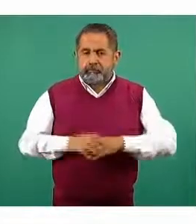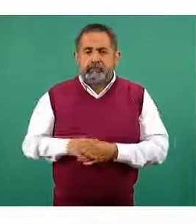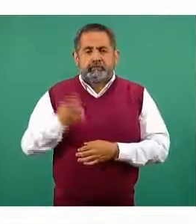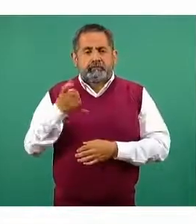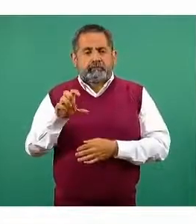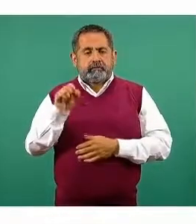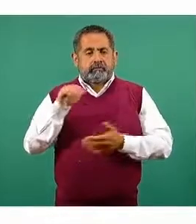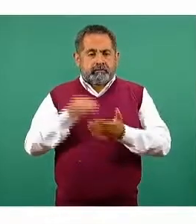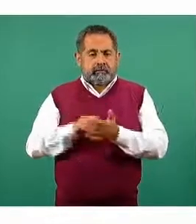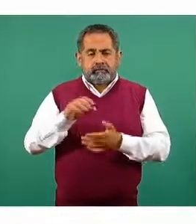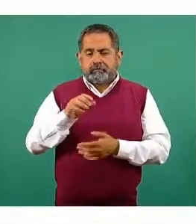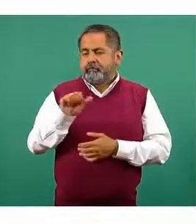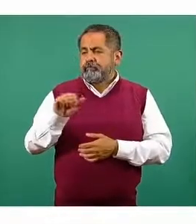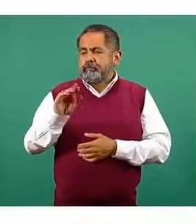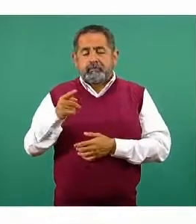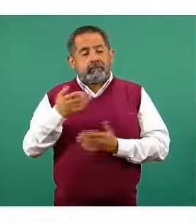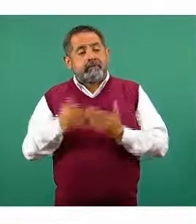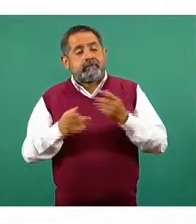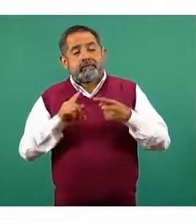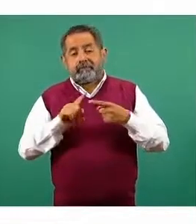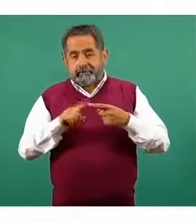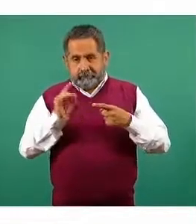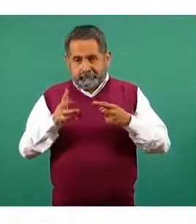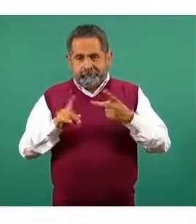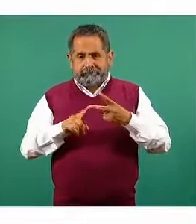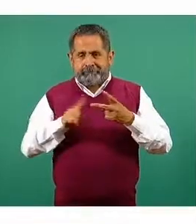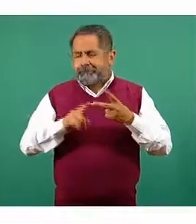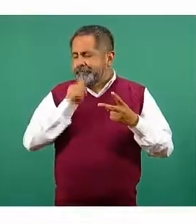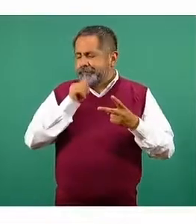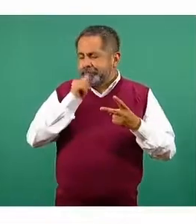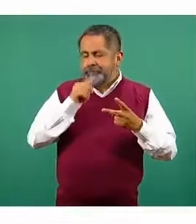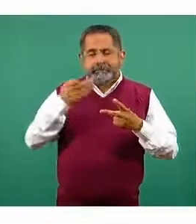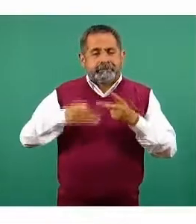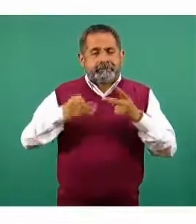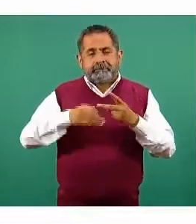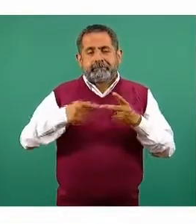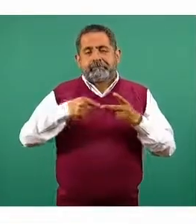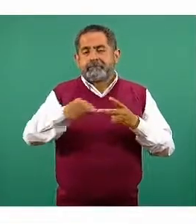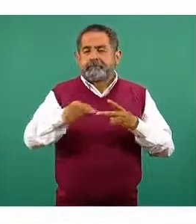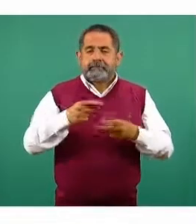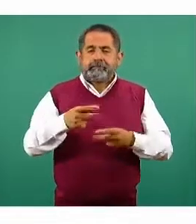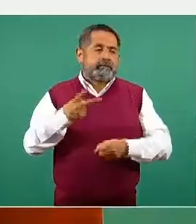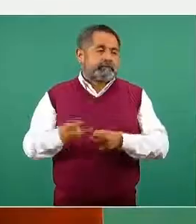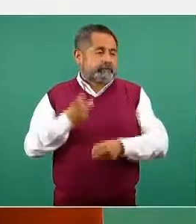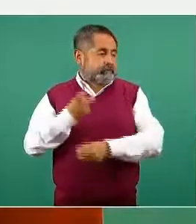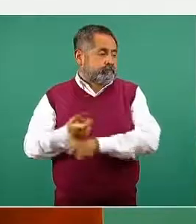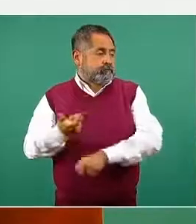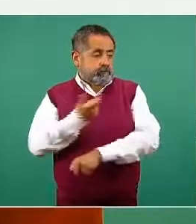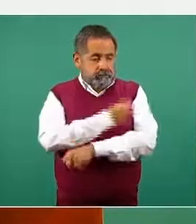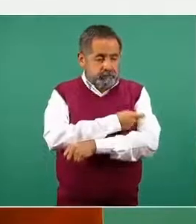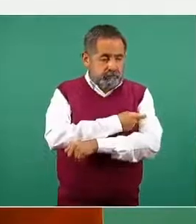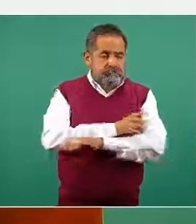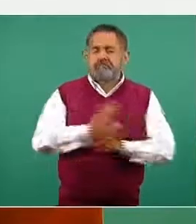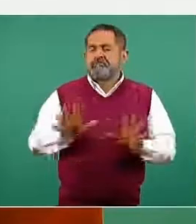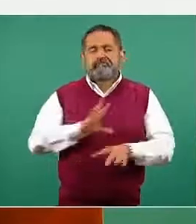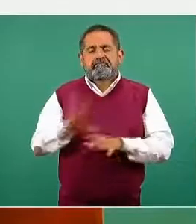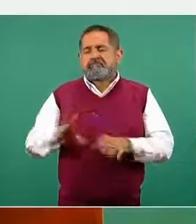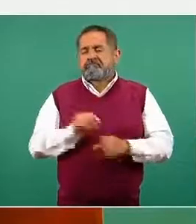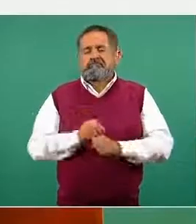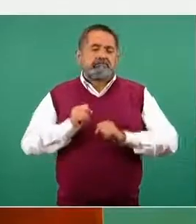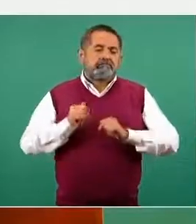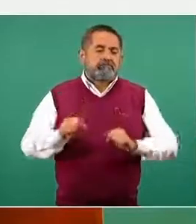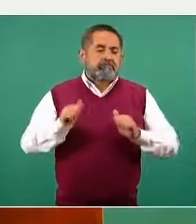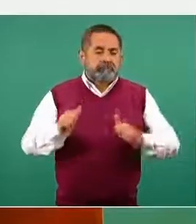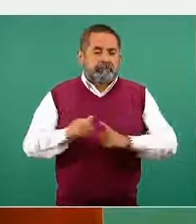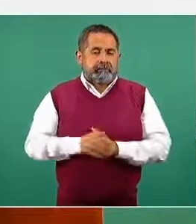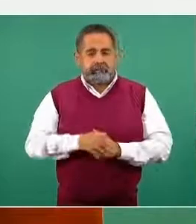160.691 tienen su medio esquema. Están en espera de recibir su segunda dosis para completar el esquema. Sobre